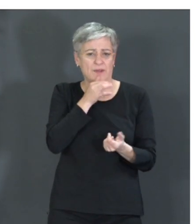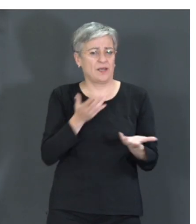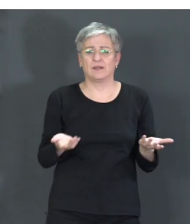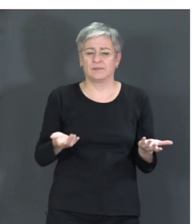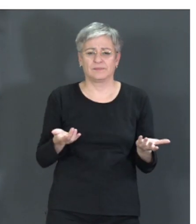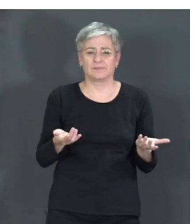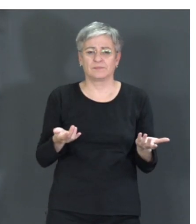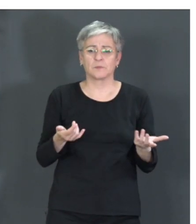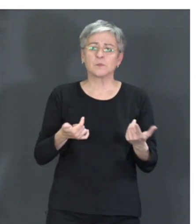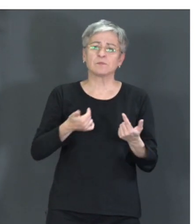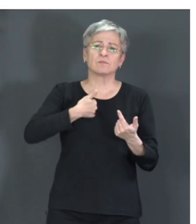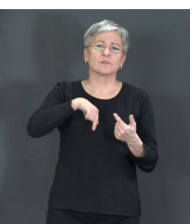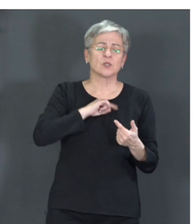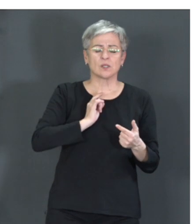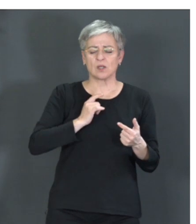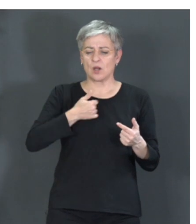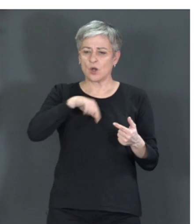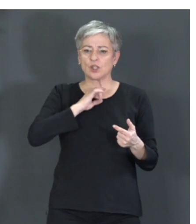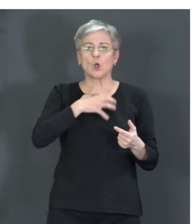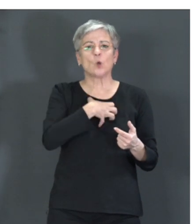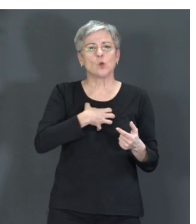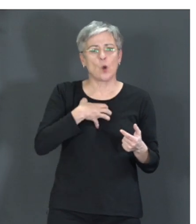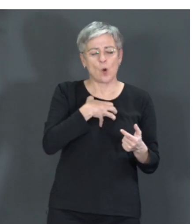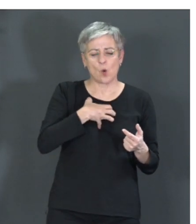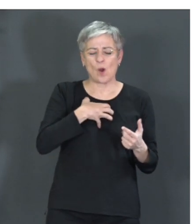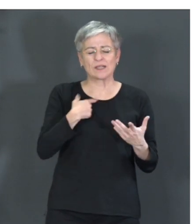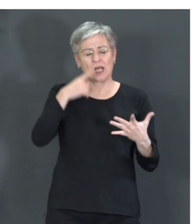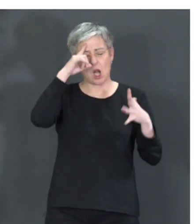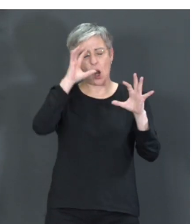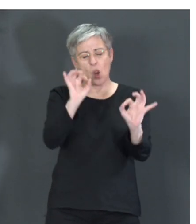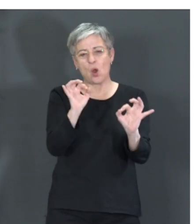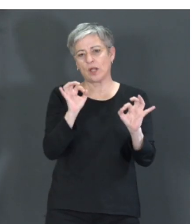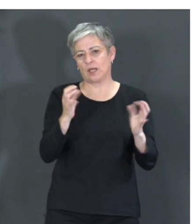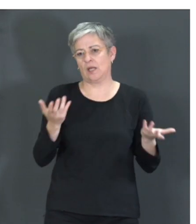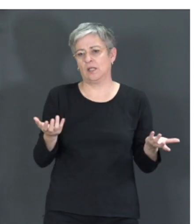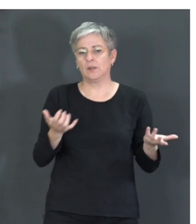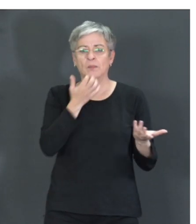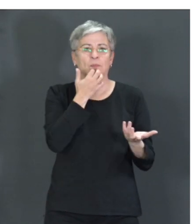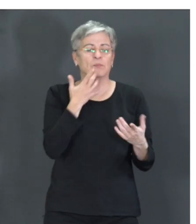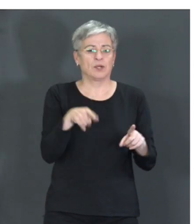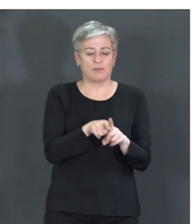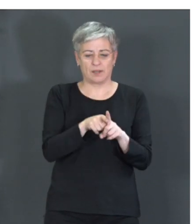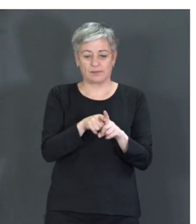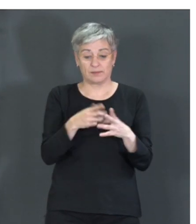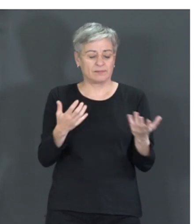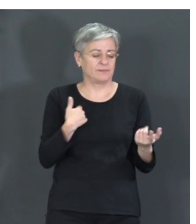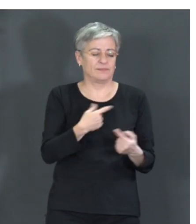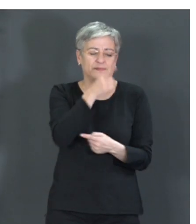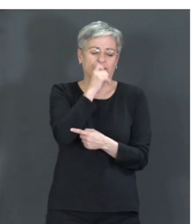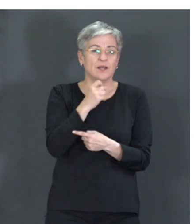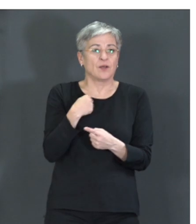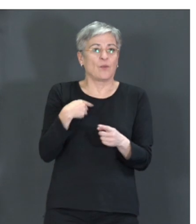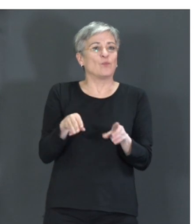que nos cuesta incluso aplicarle lógica a las cosas, ¿no? Hay veces que ves que se ha hecho una cosa con la mejor de las